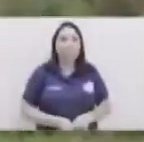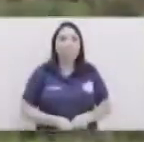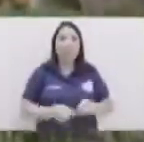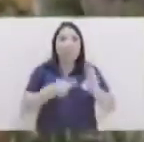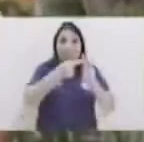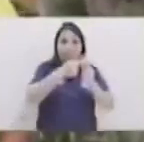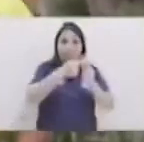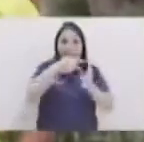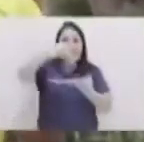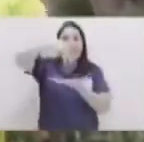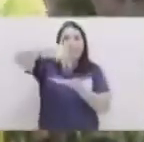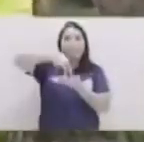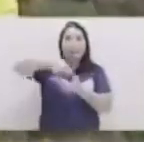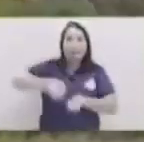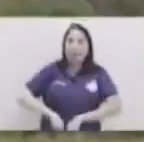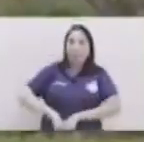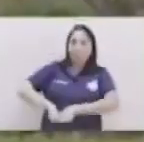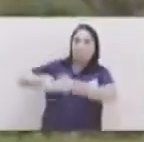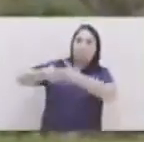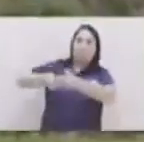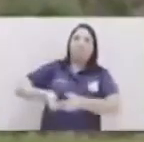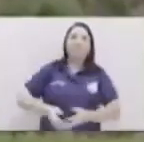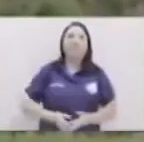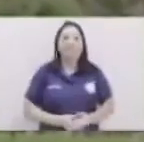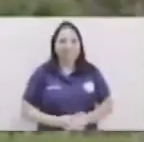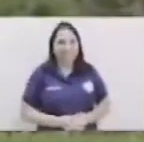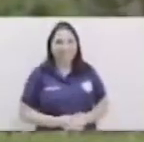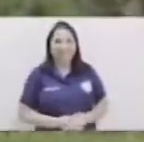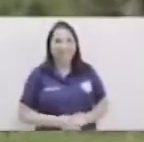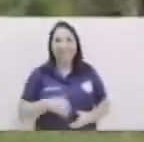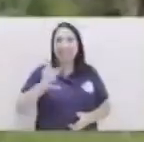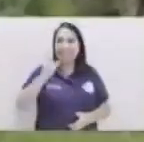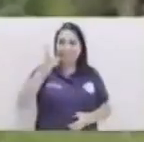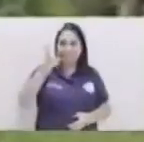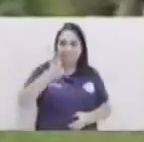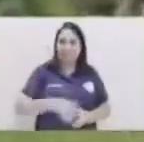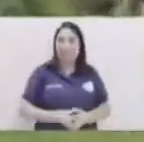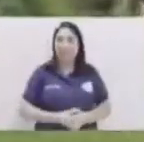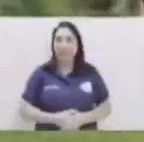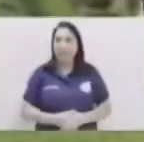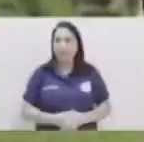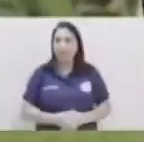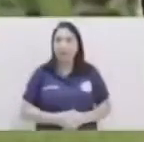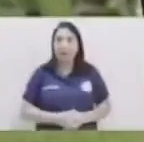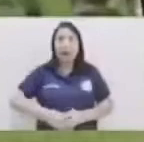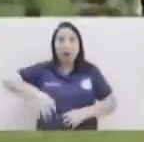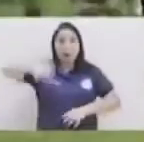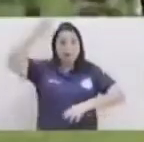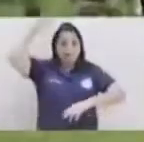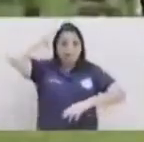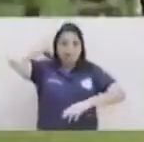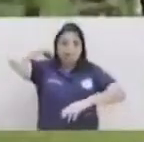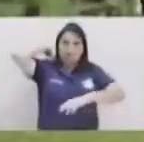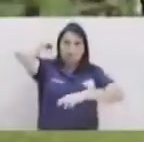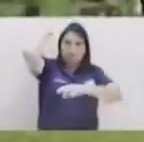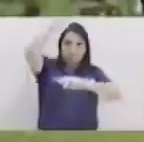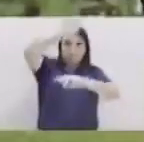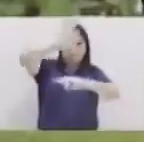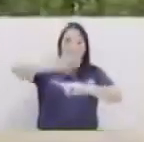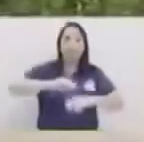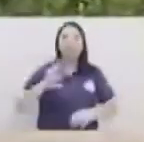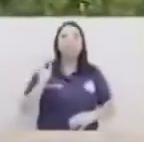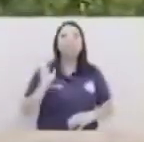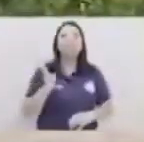y de pie. Siempre con todo el golpeo, con toda la cara palmar, la mano sale detrás de la